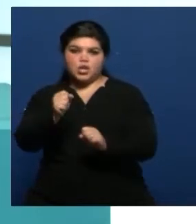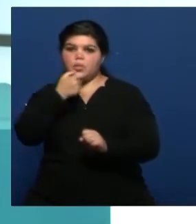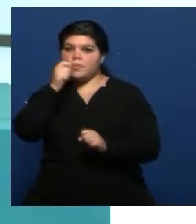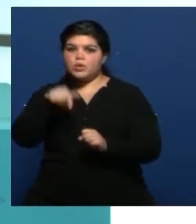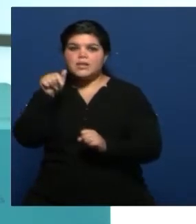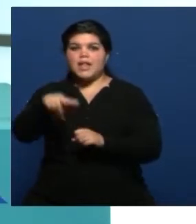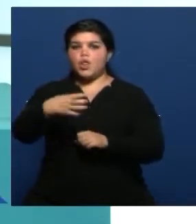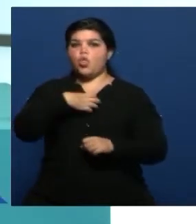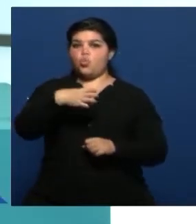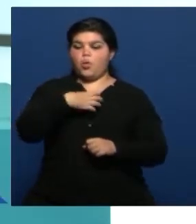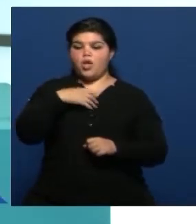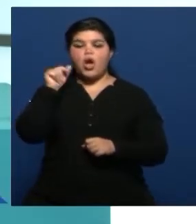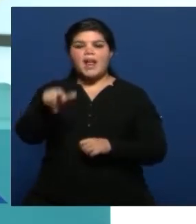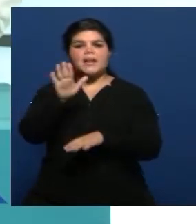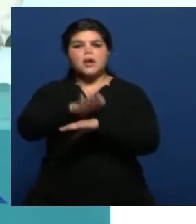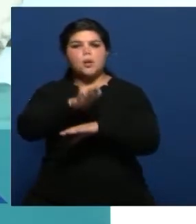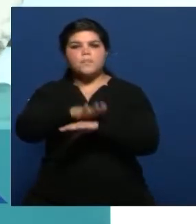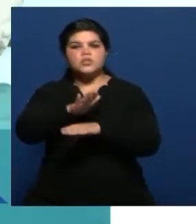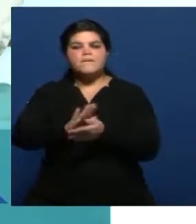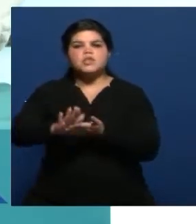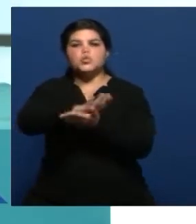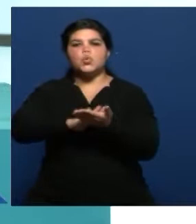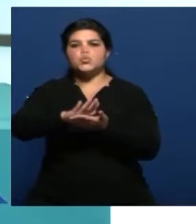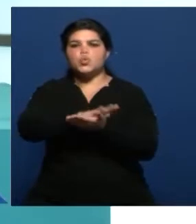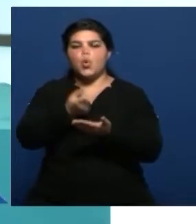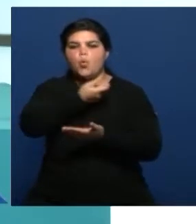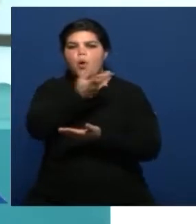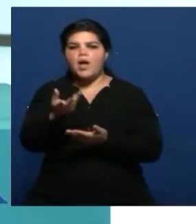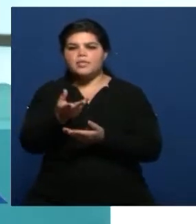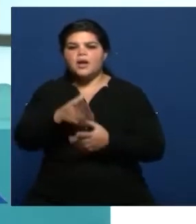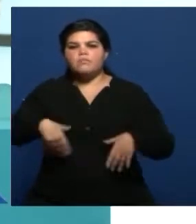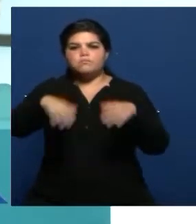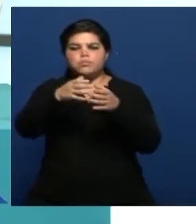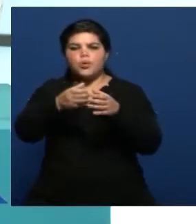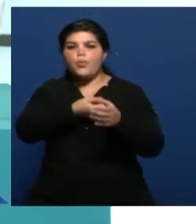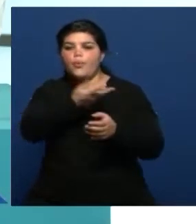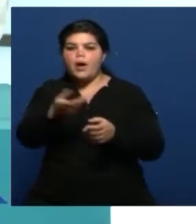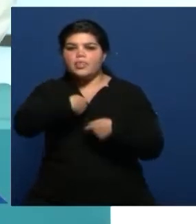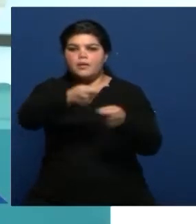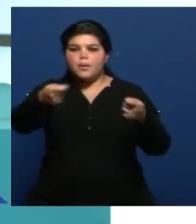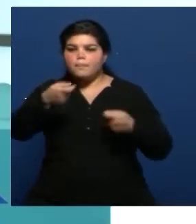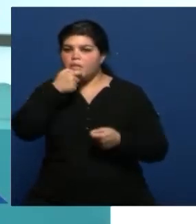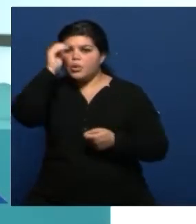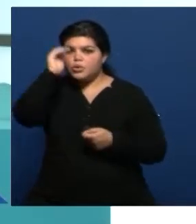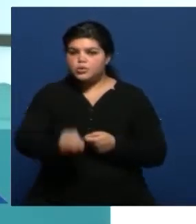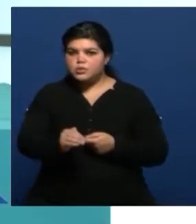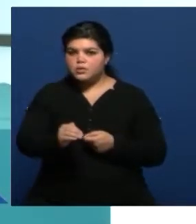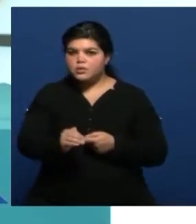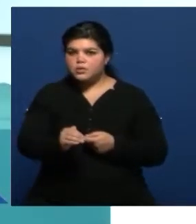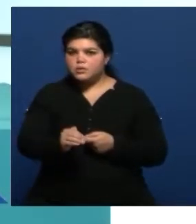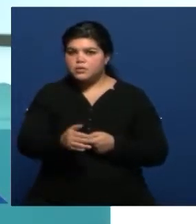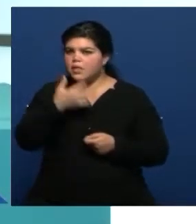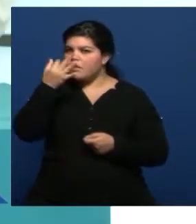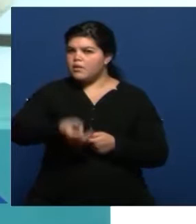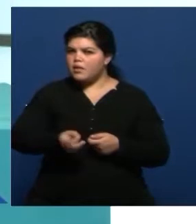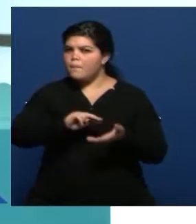es el que resuelve a qué valor y cuánta cantidad de garrafas se tienen que distribuir por la provincia. ¿Y saben cuál es el verdadero problema